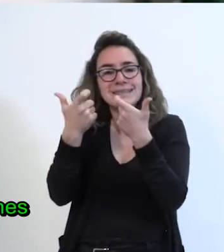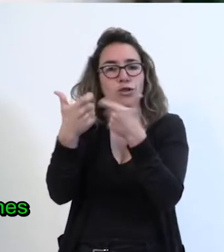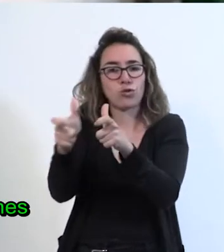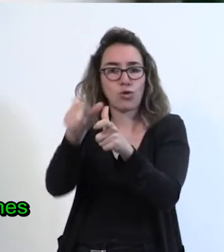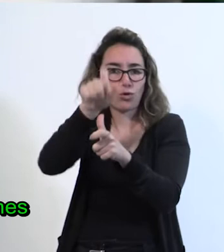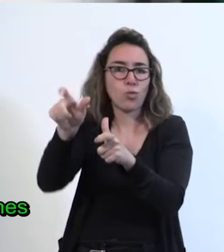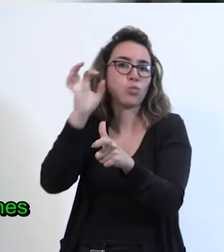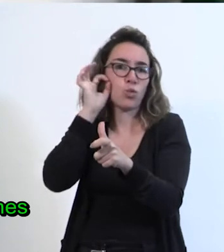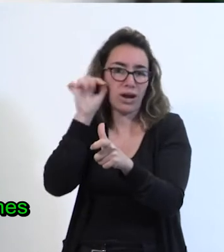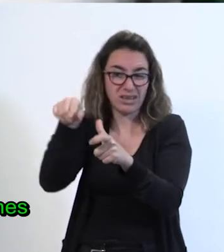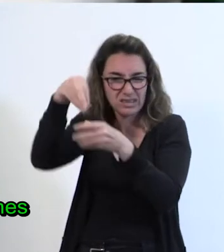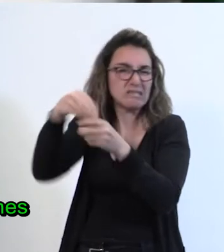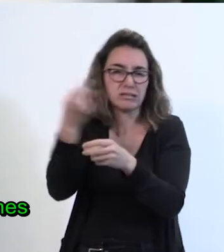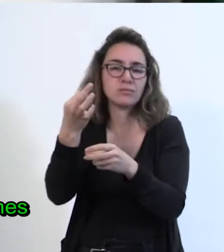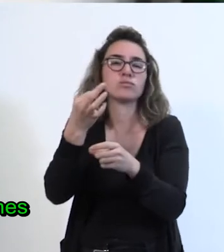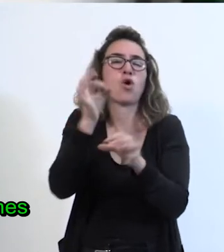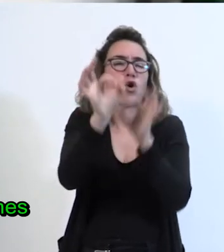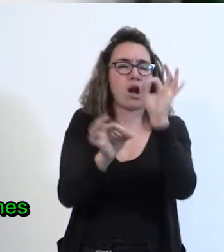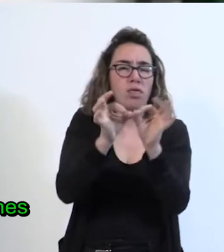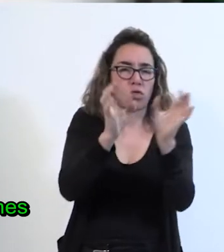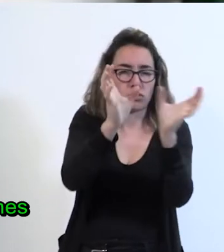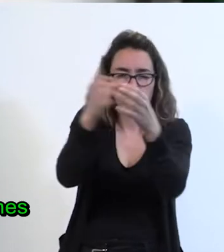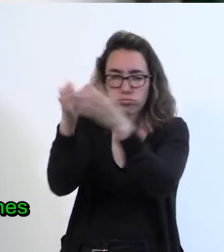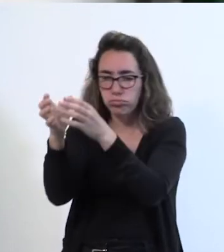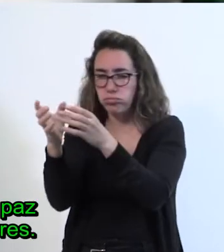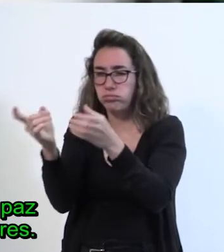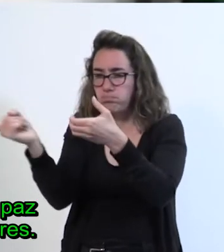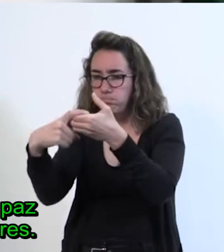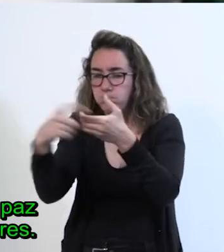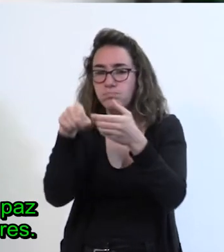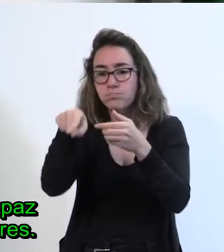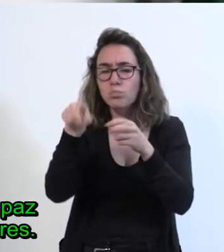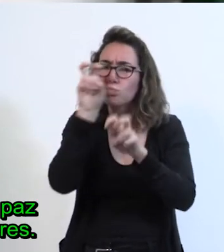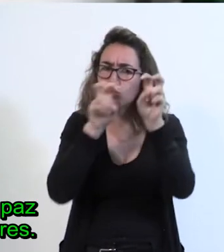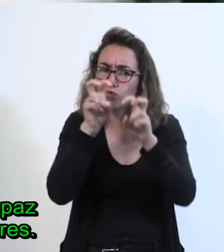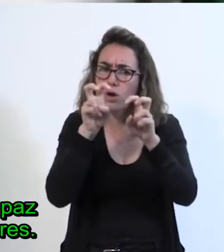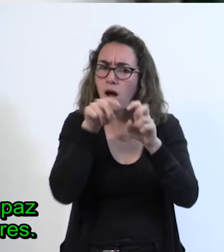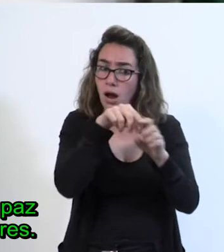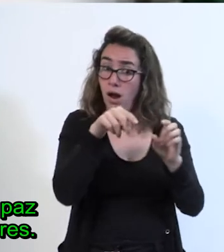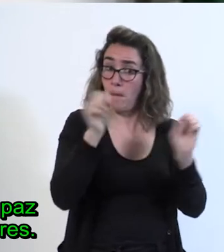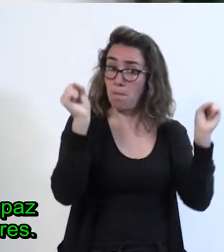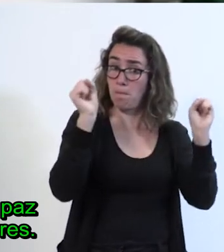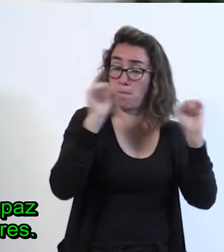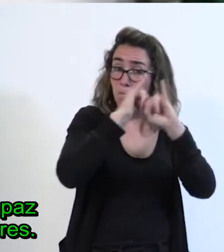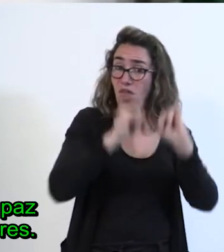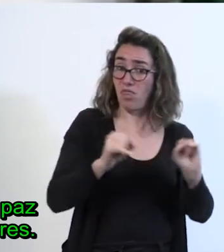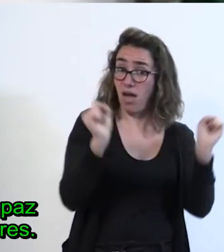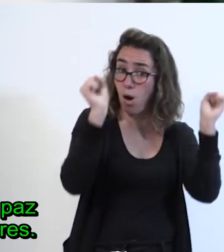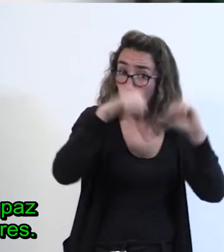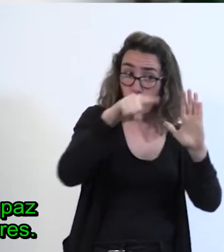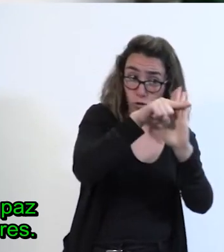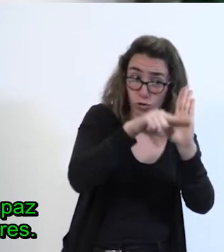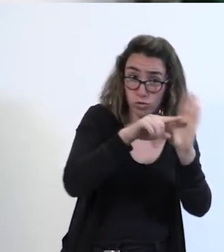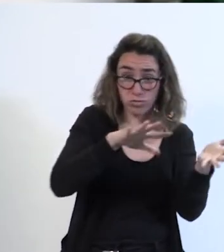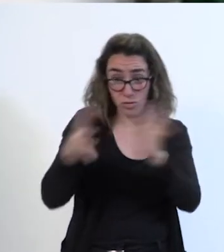es un conjunto de organizaciones que tratan de buscar el cumplimiento de los acuerdos de paz en materia de derechos de